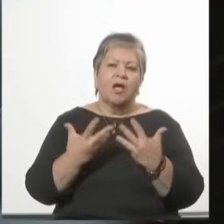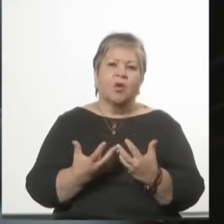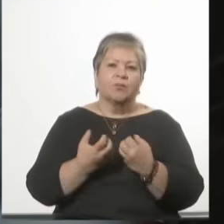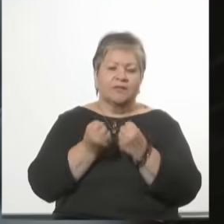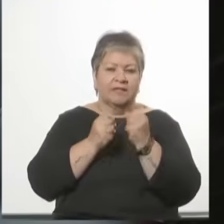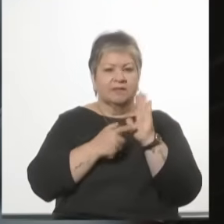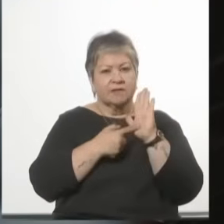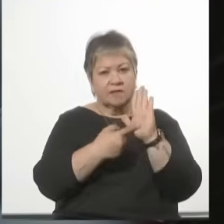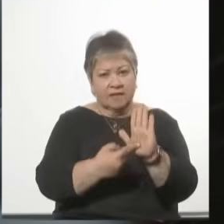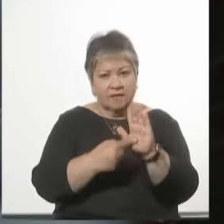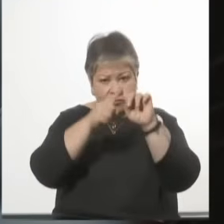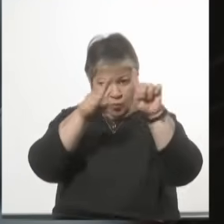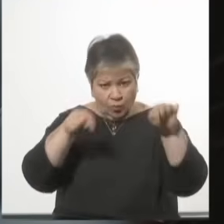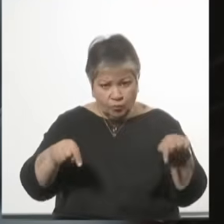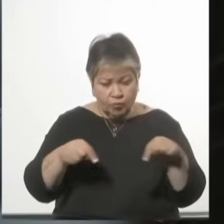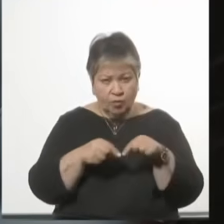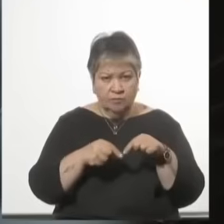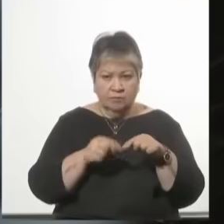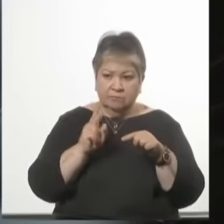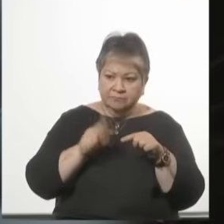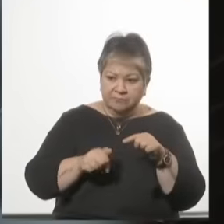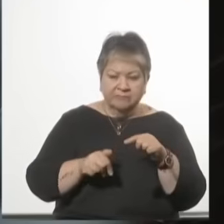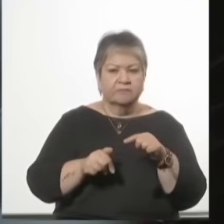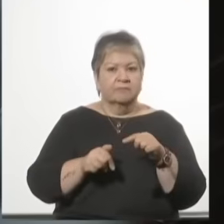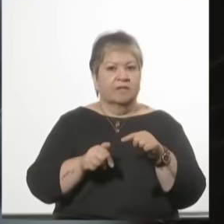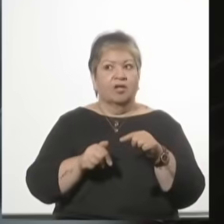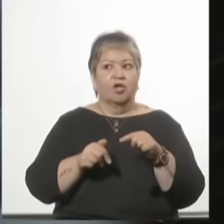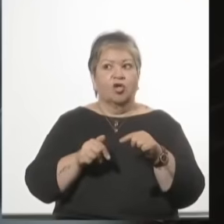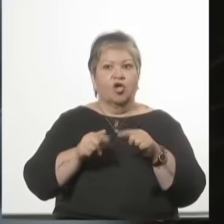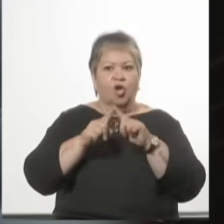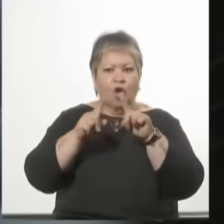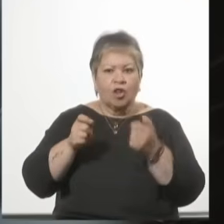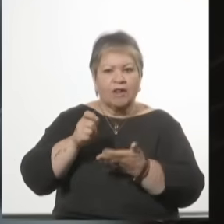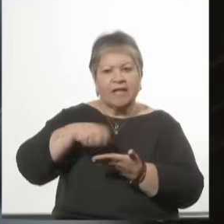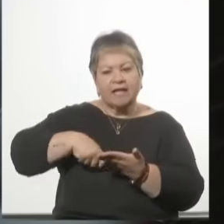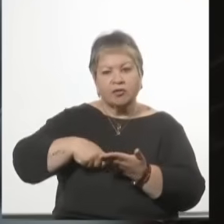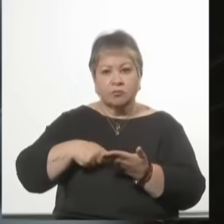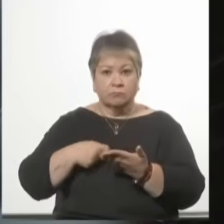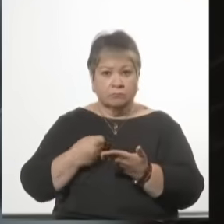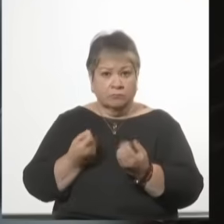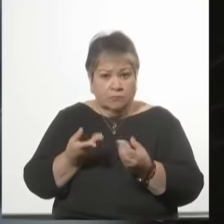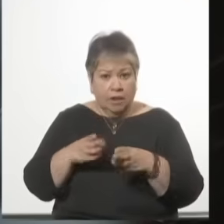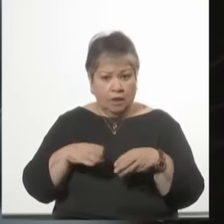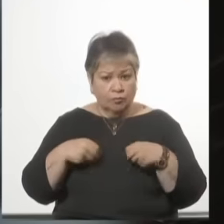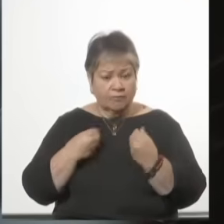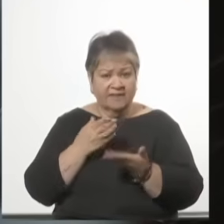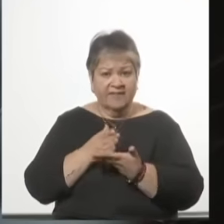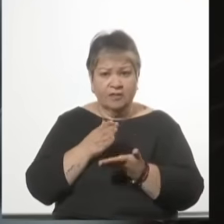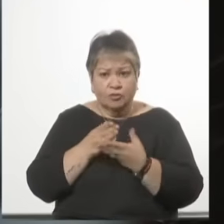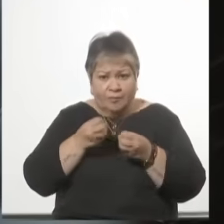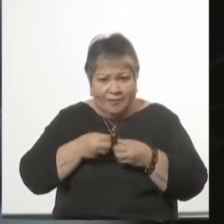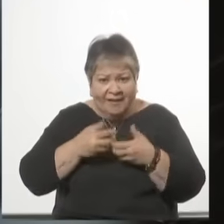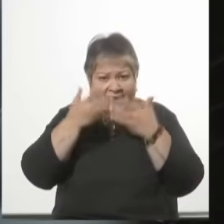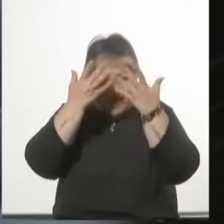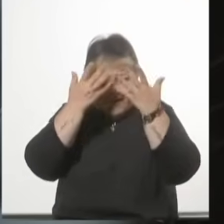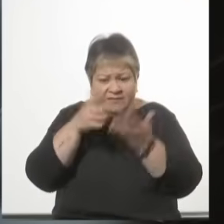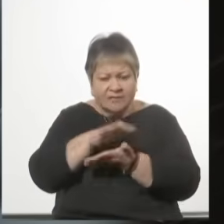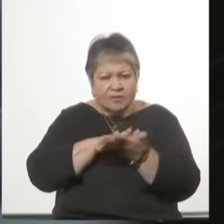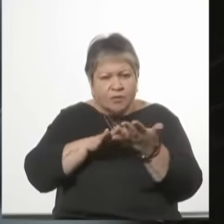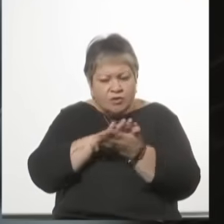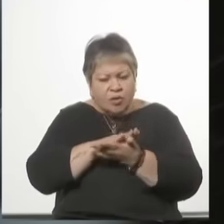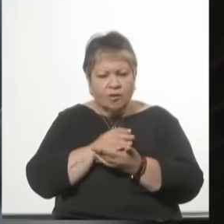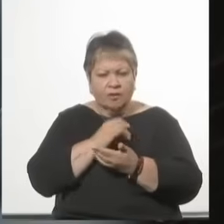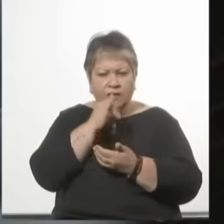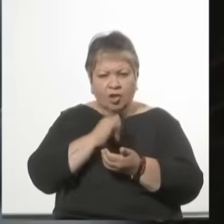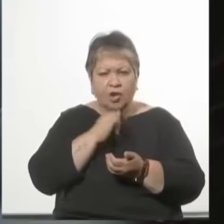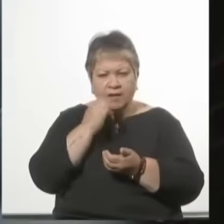resolución del contrato, lo que jurídicamente es totalmente ajustado a derecho, con base a los gravísimos hechos relatados